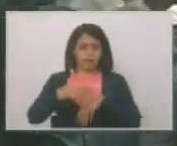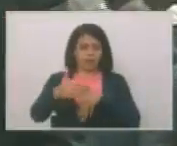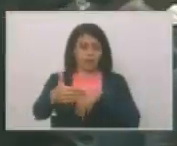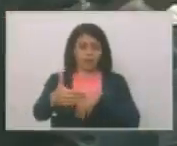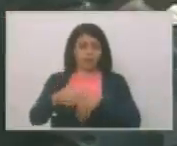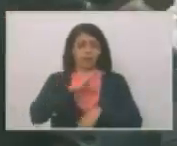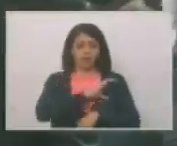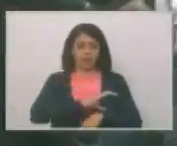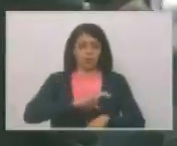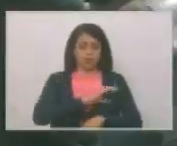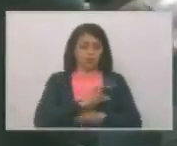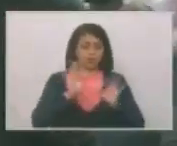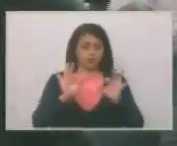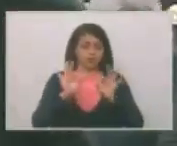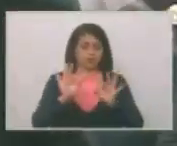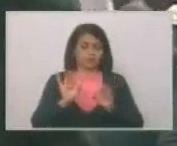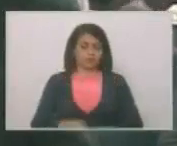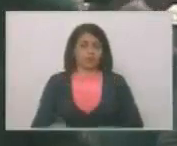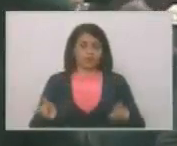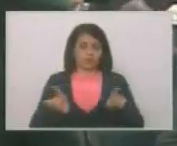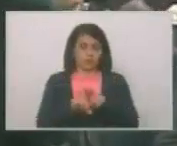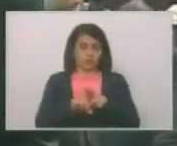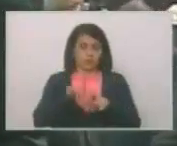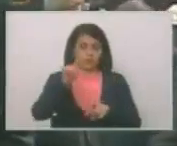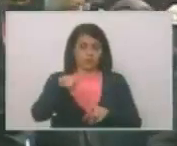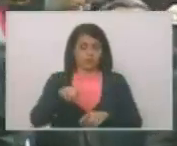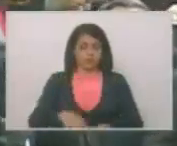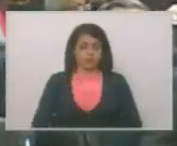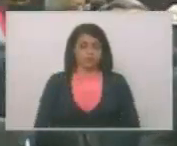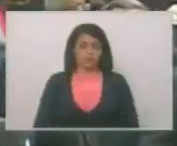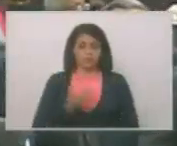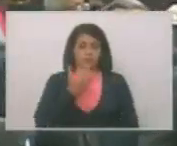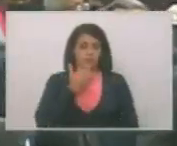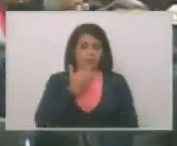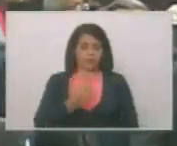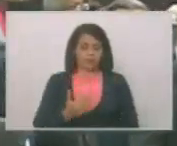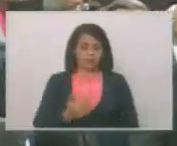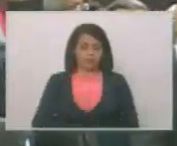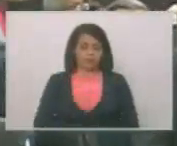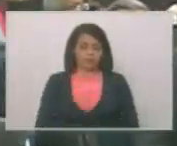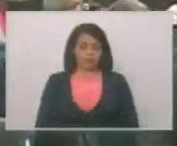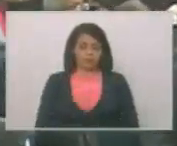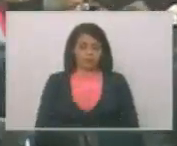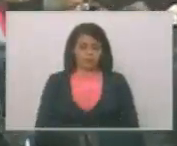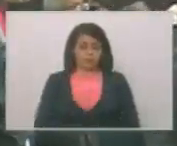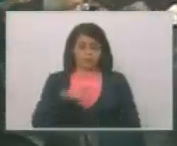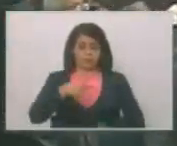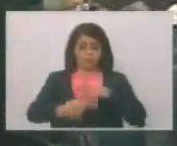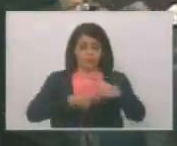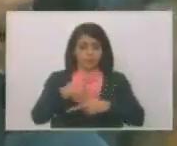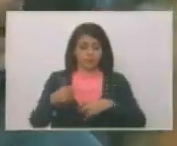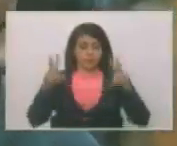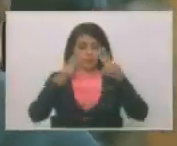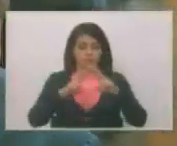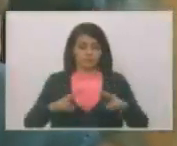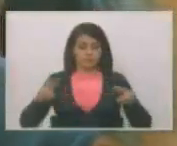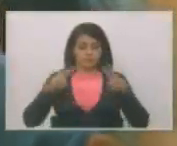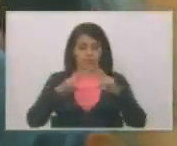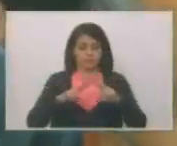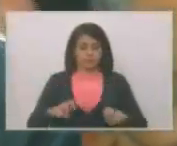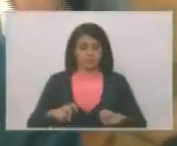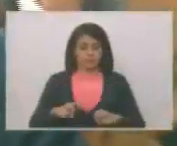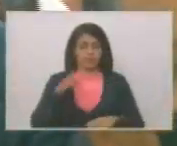esta comisión especial, igualmente solicitar pues que en ese proceso de investigación